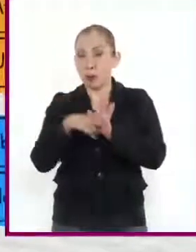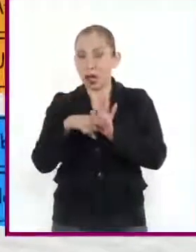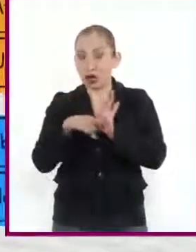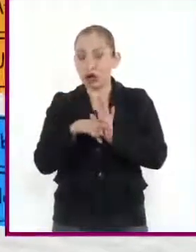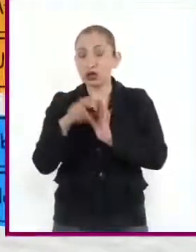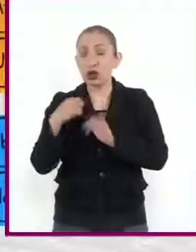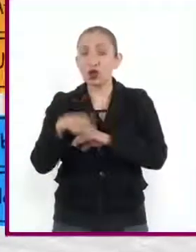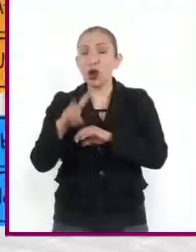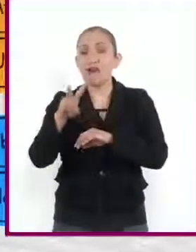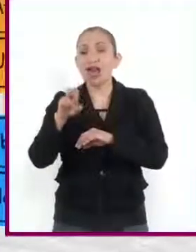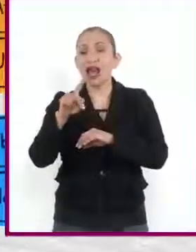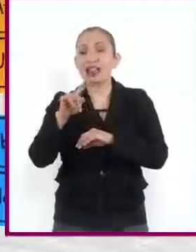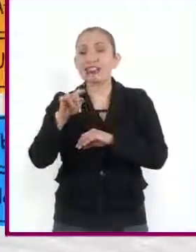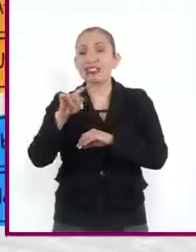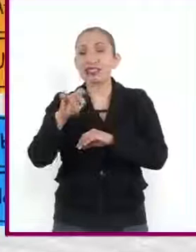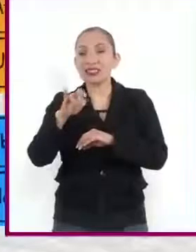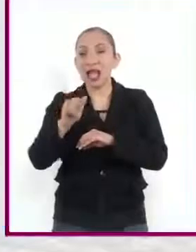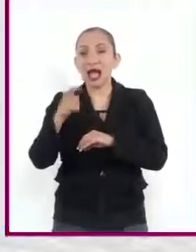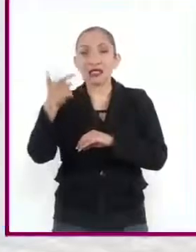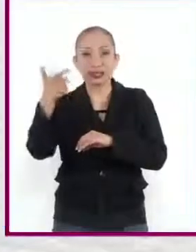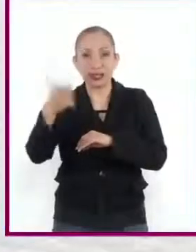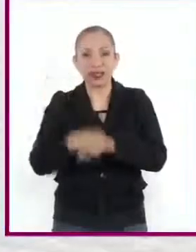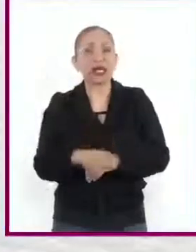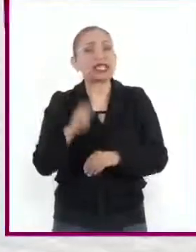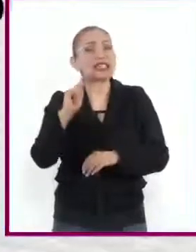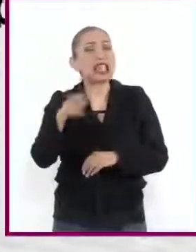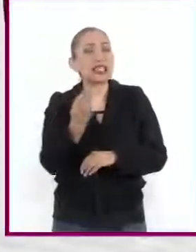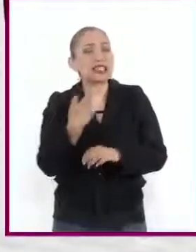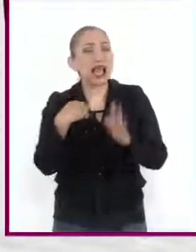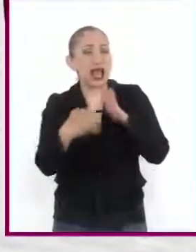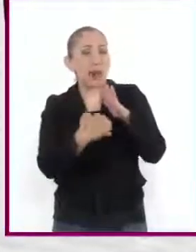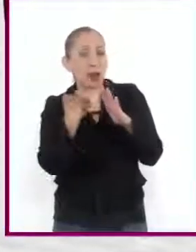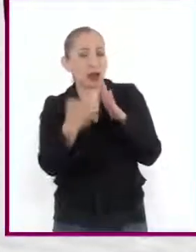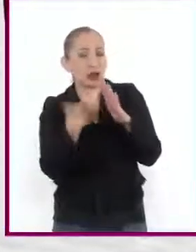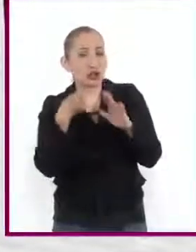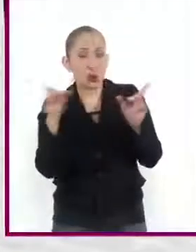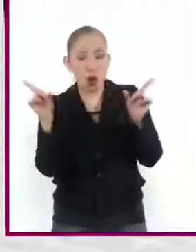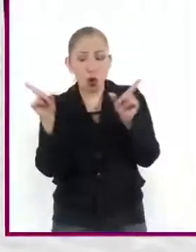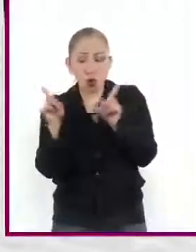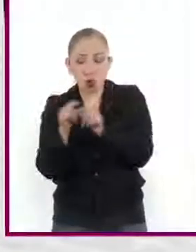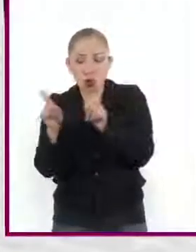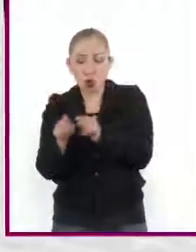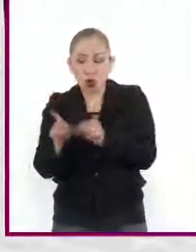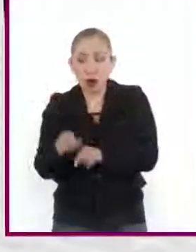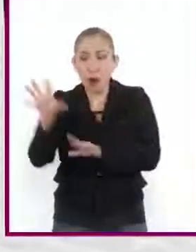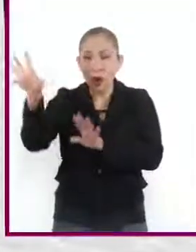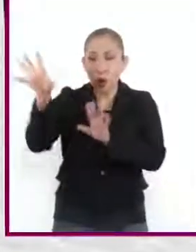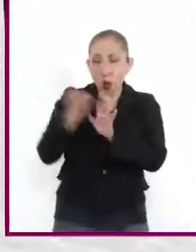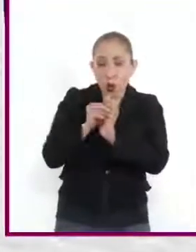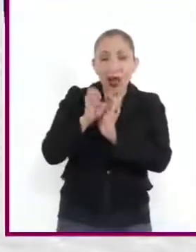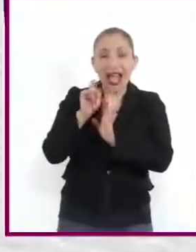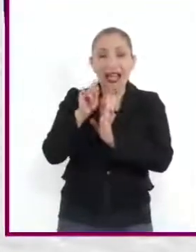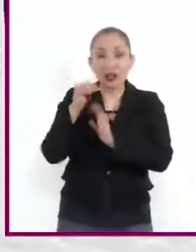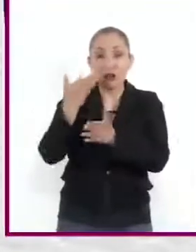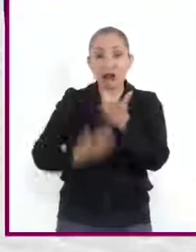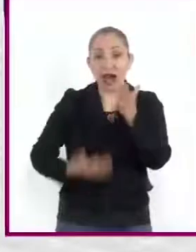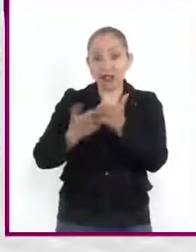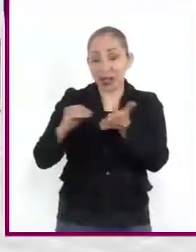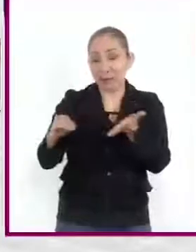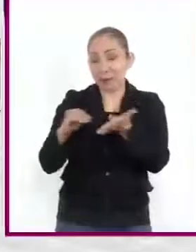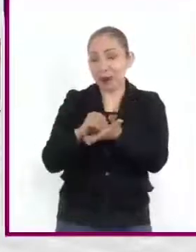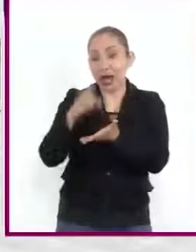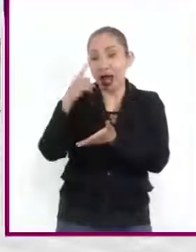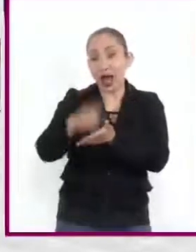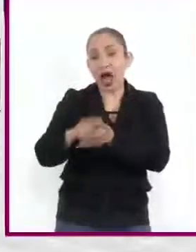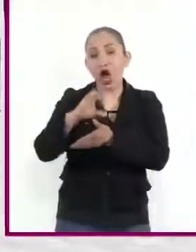de valencia es 7. Son elementos que tienden a ser reducidos, pues atraen al electrón que les falta para